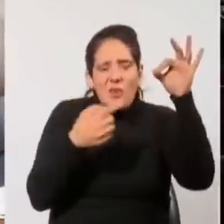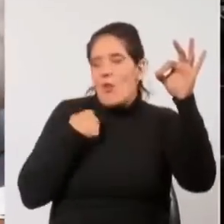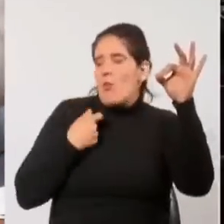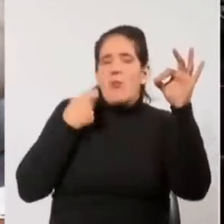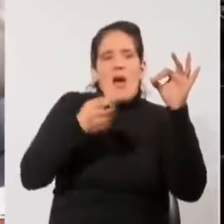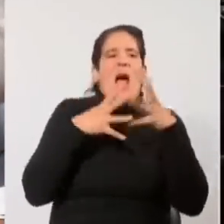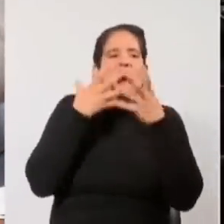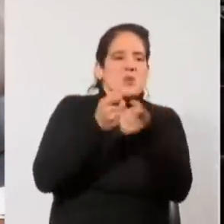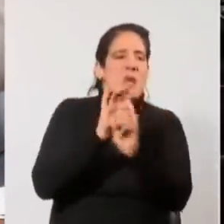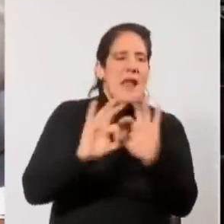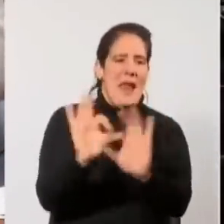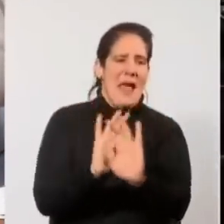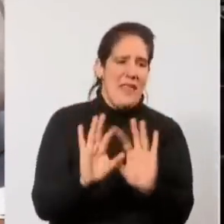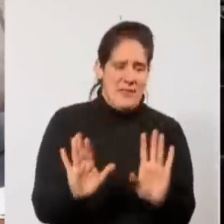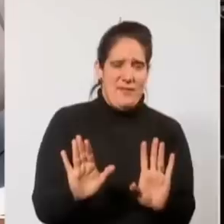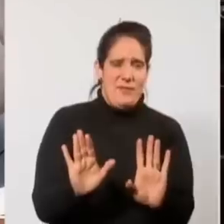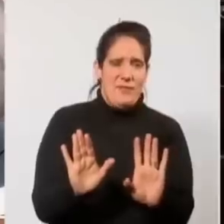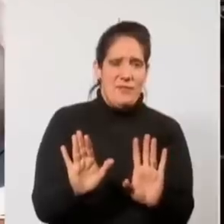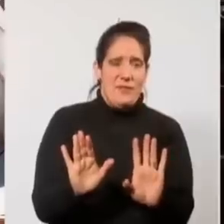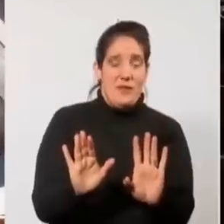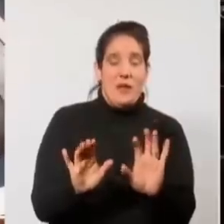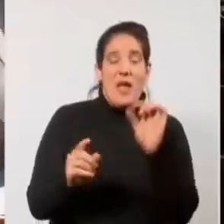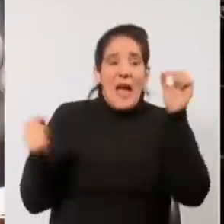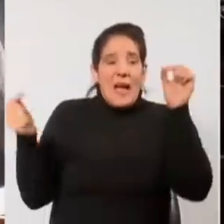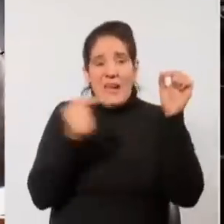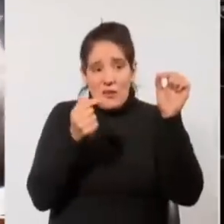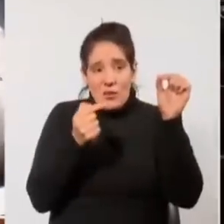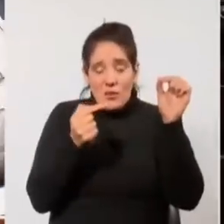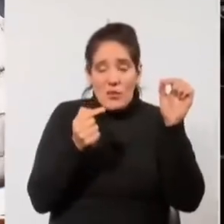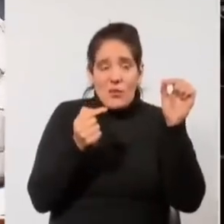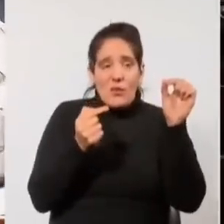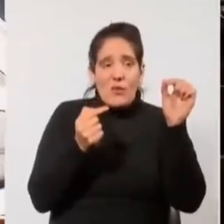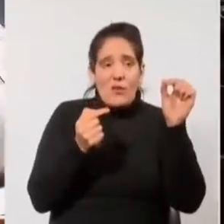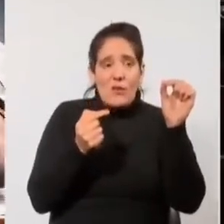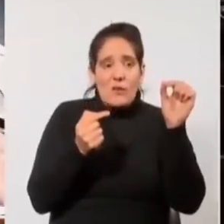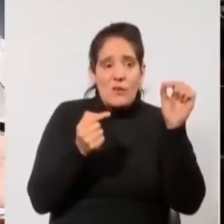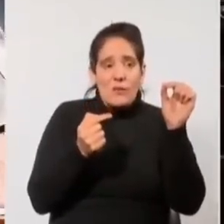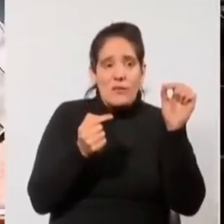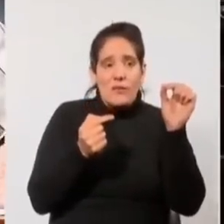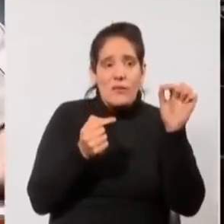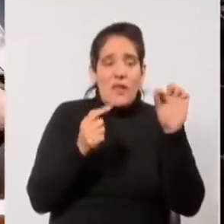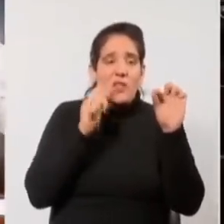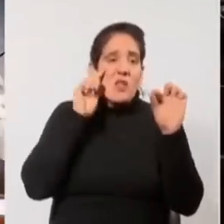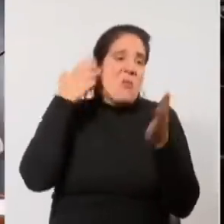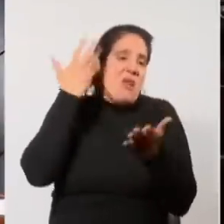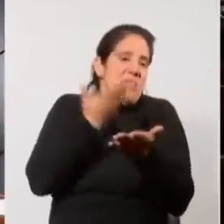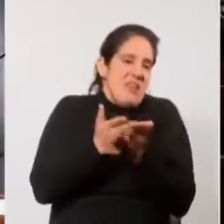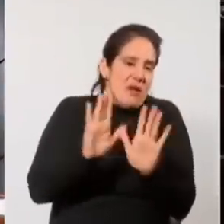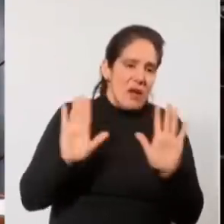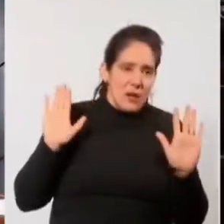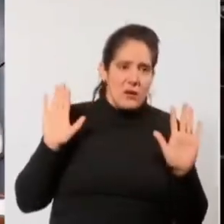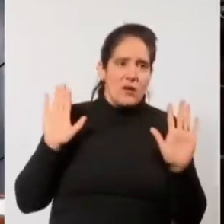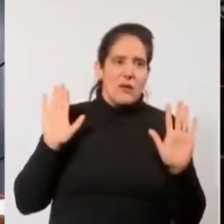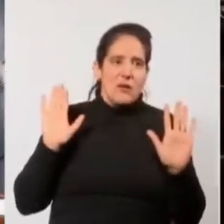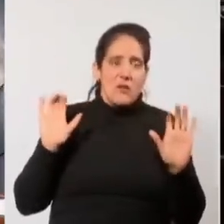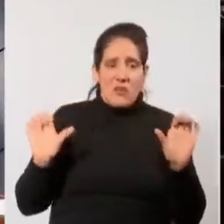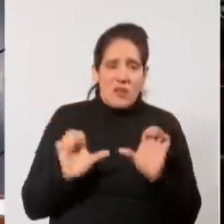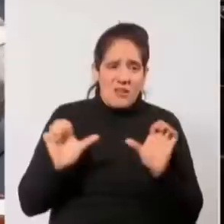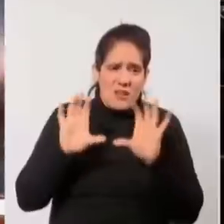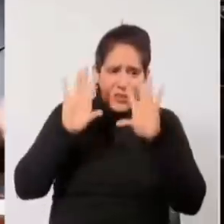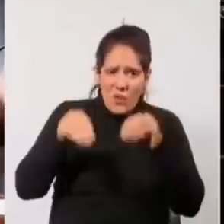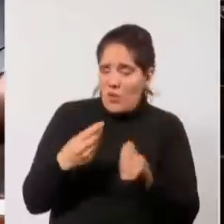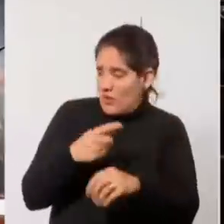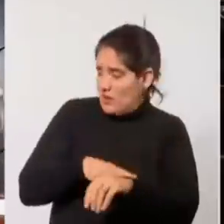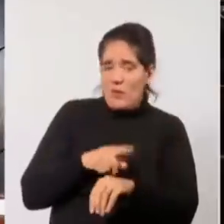aporta en nada a un diálogo civilizado. Esto es algo que se plantea para hacer lo que han hecho todo